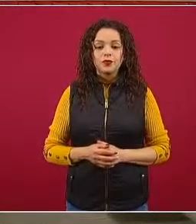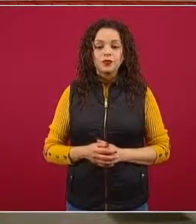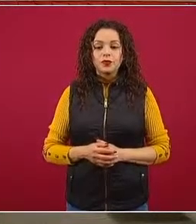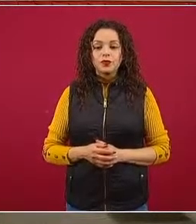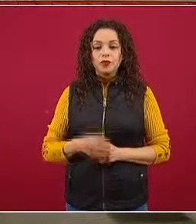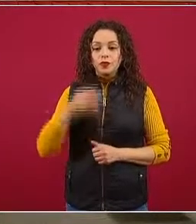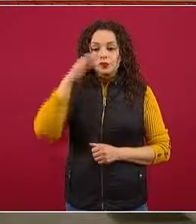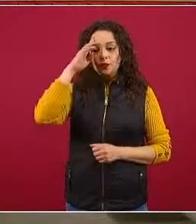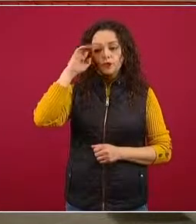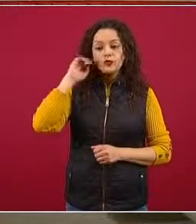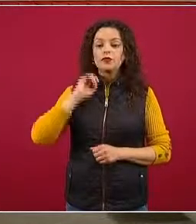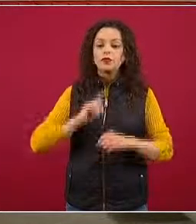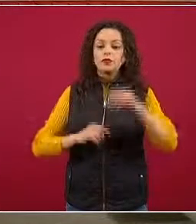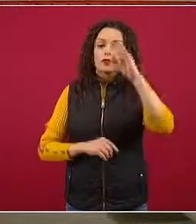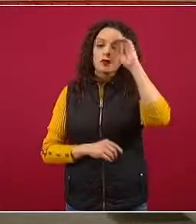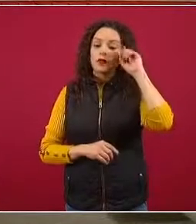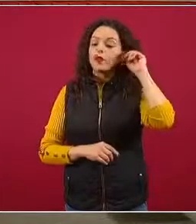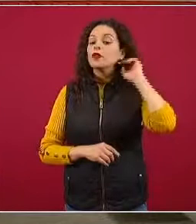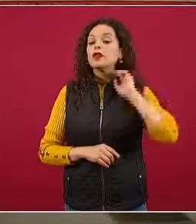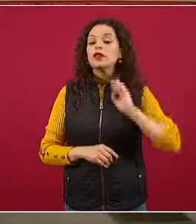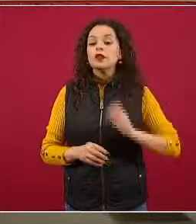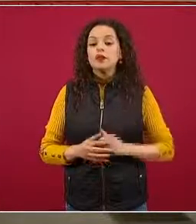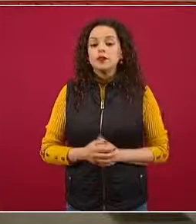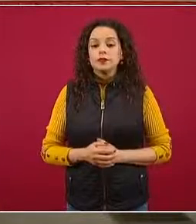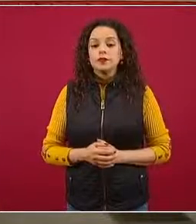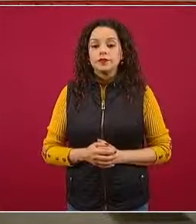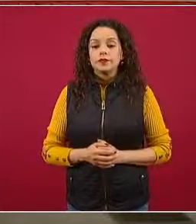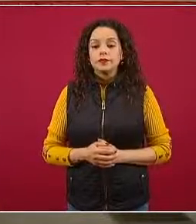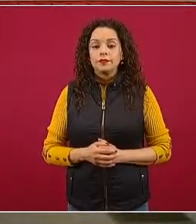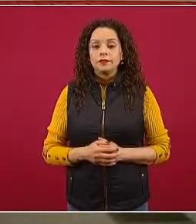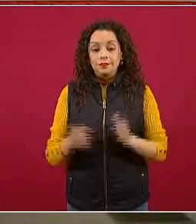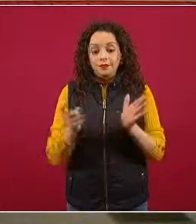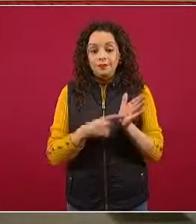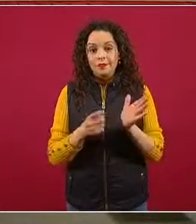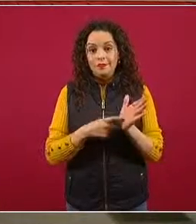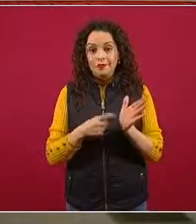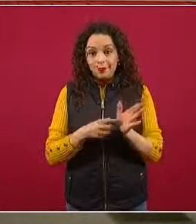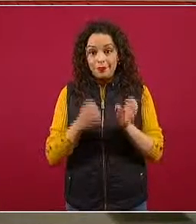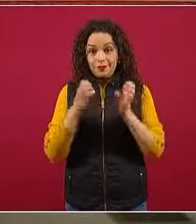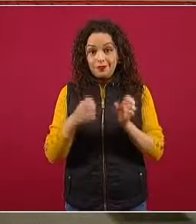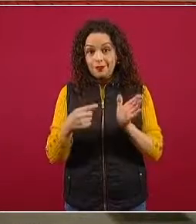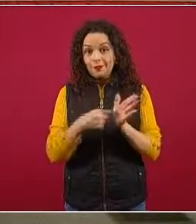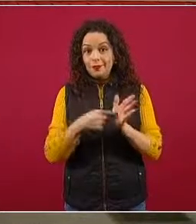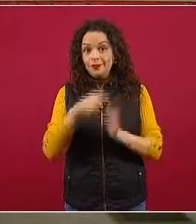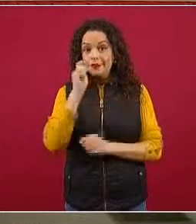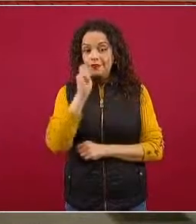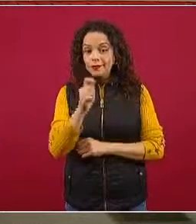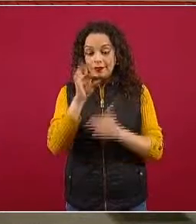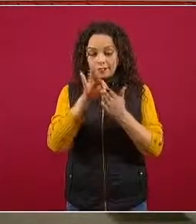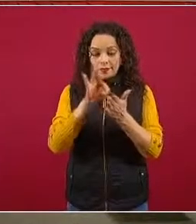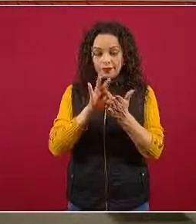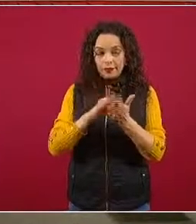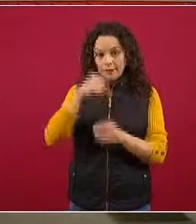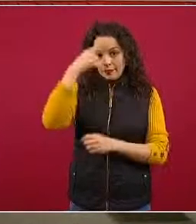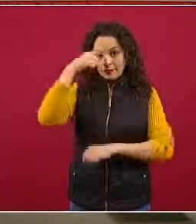Aquí está el lineamiento para el semáforo de riesgo epidémico